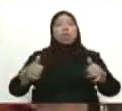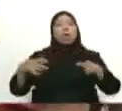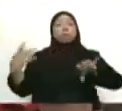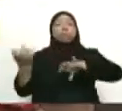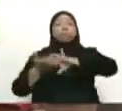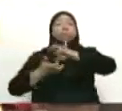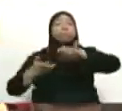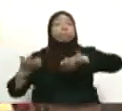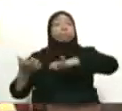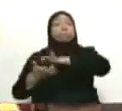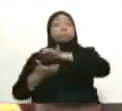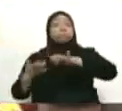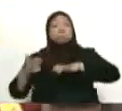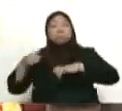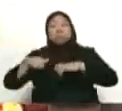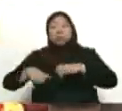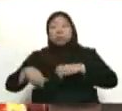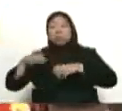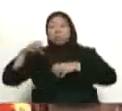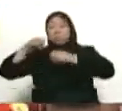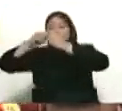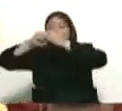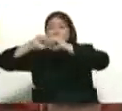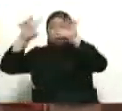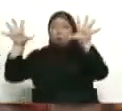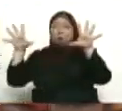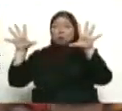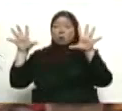Porque si entraban para acá